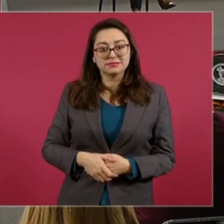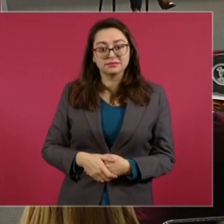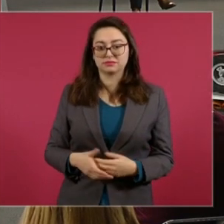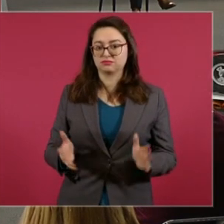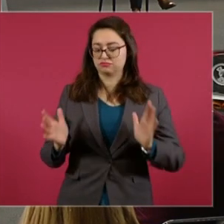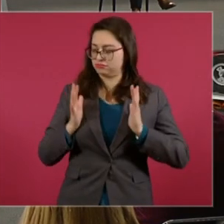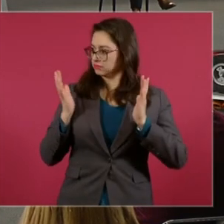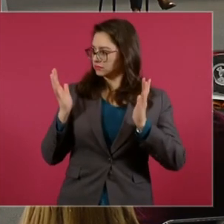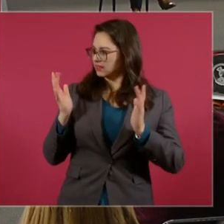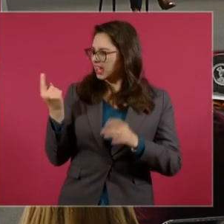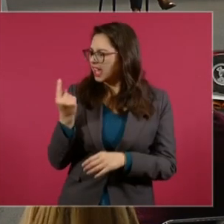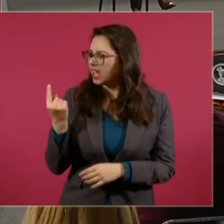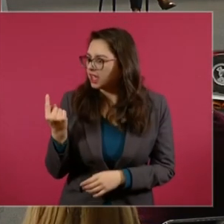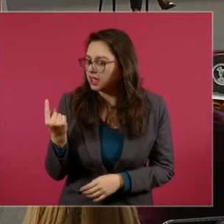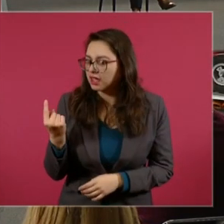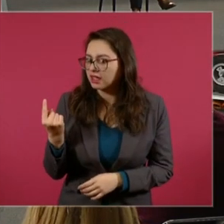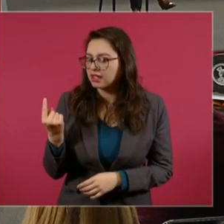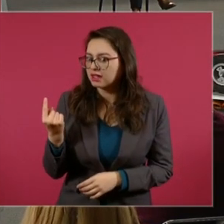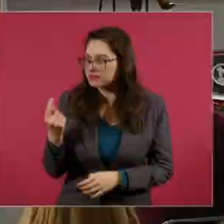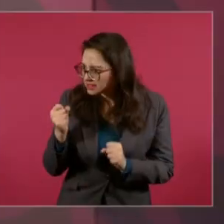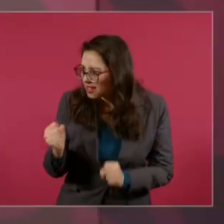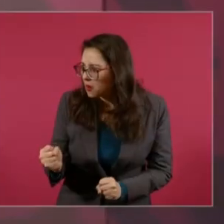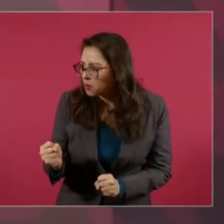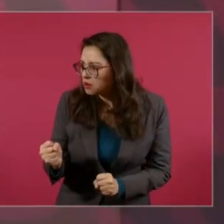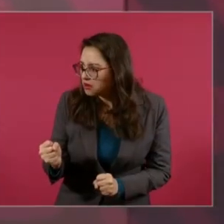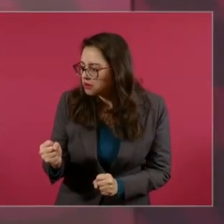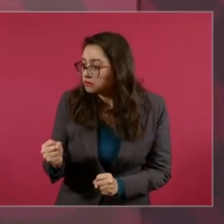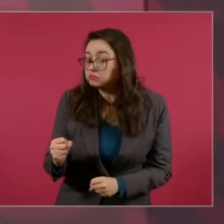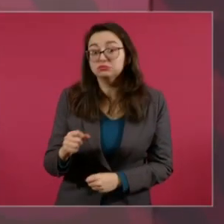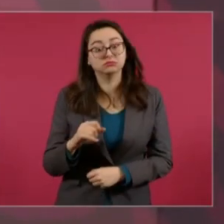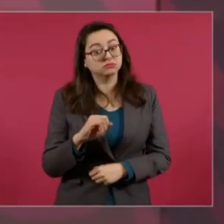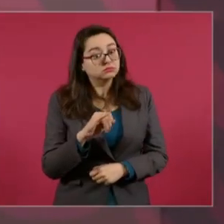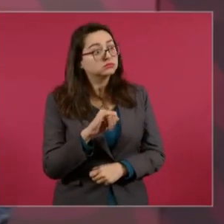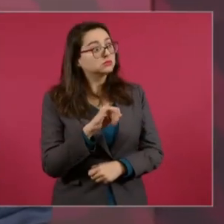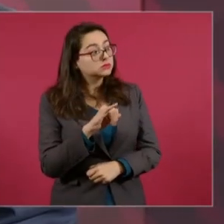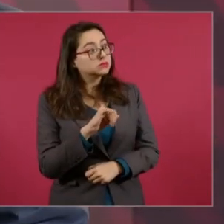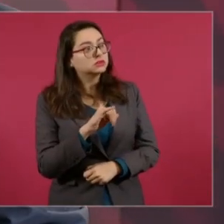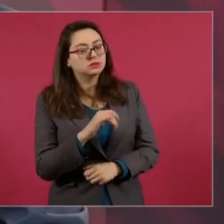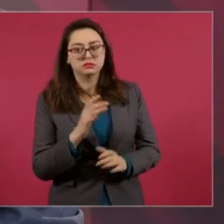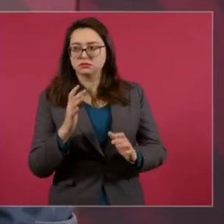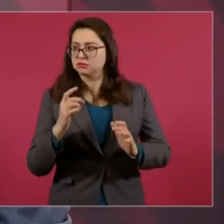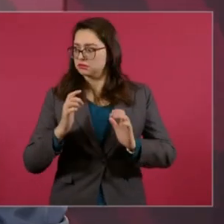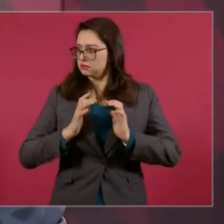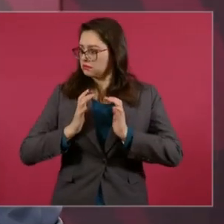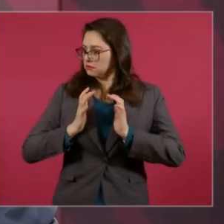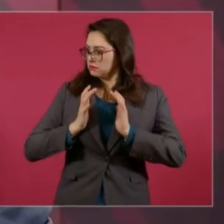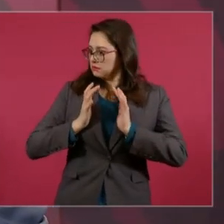Sí me llamó la atención. ¿Estás seguro? Cuando me lo dijeron.